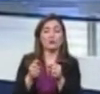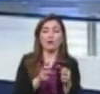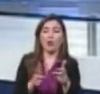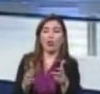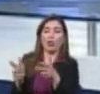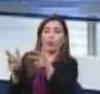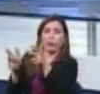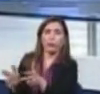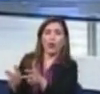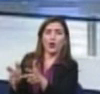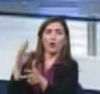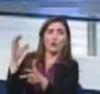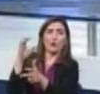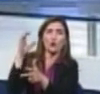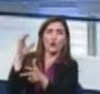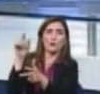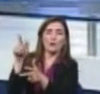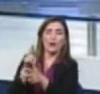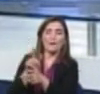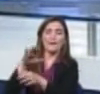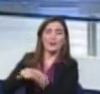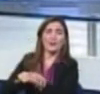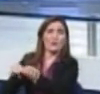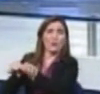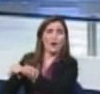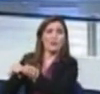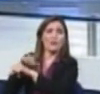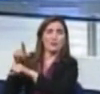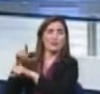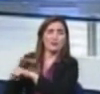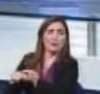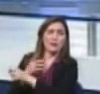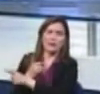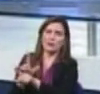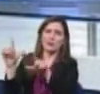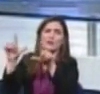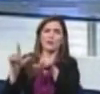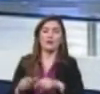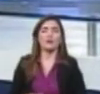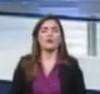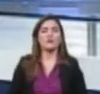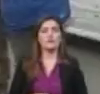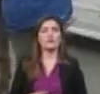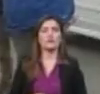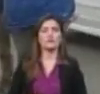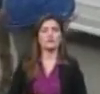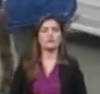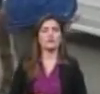en Colombia y el indulto de los detenidos por el transporte ilegal de combustible.